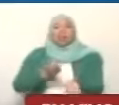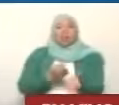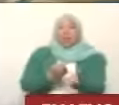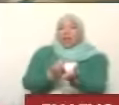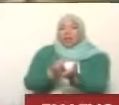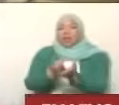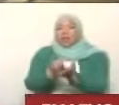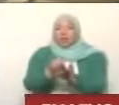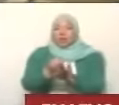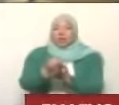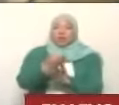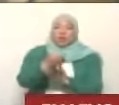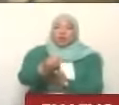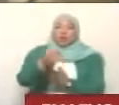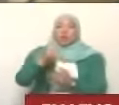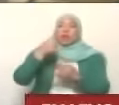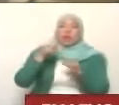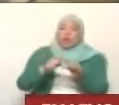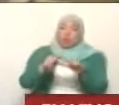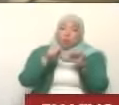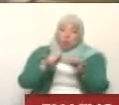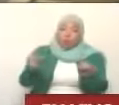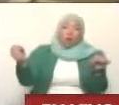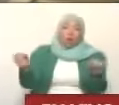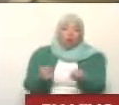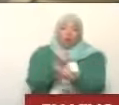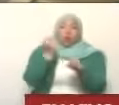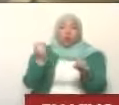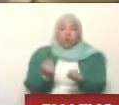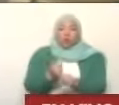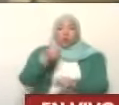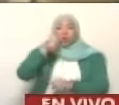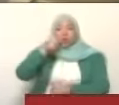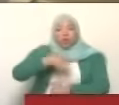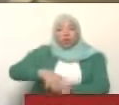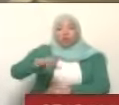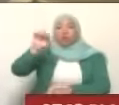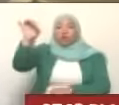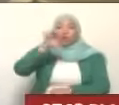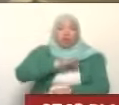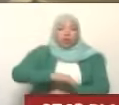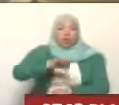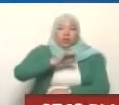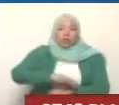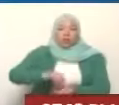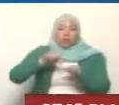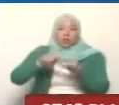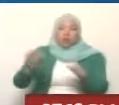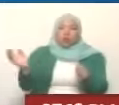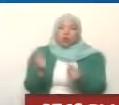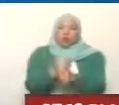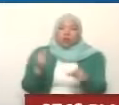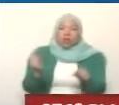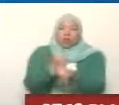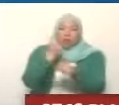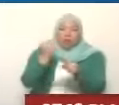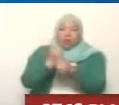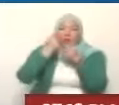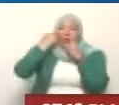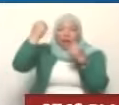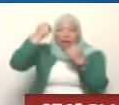seguir, seguir perseverando, que el socialismo se conquista